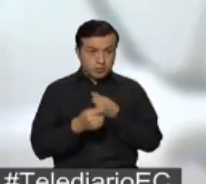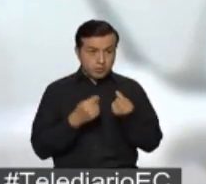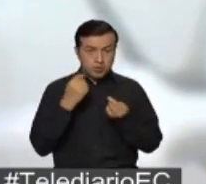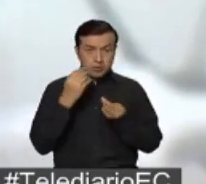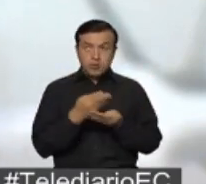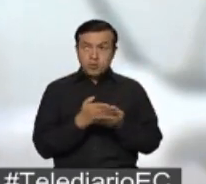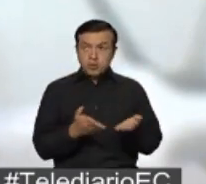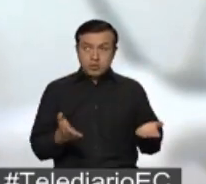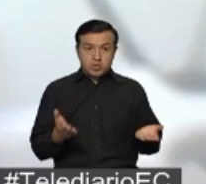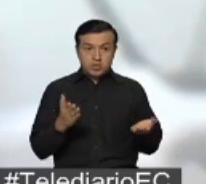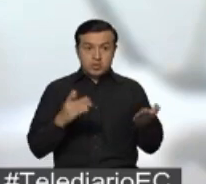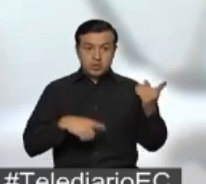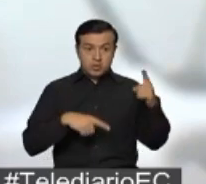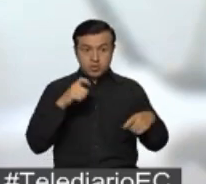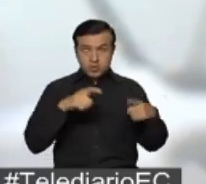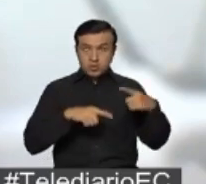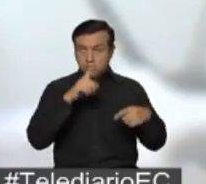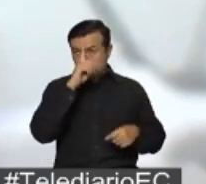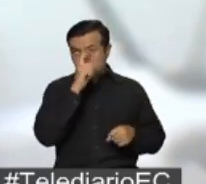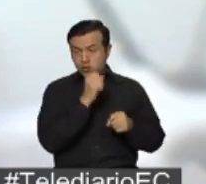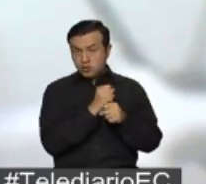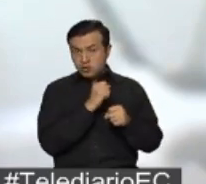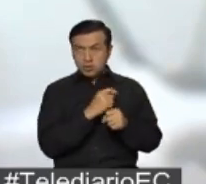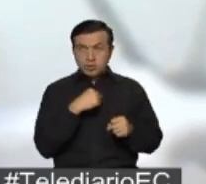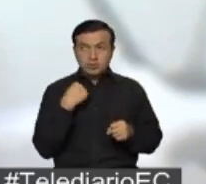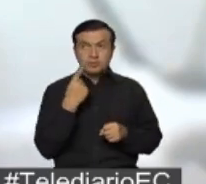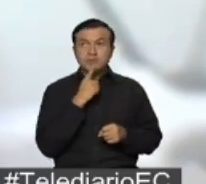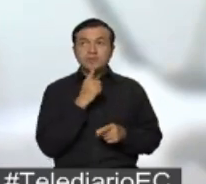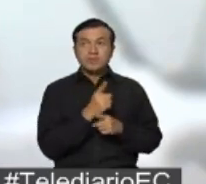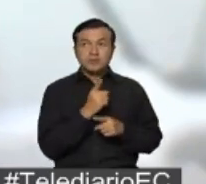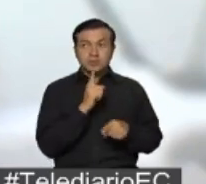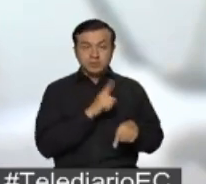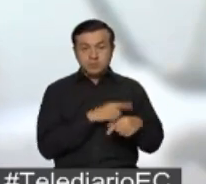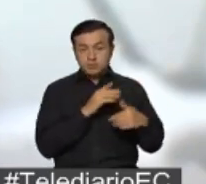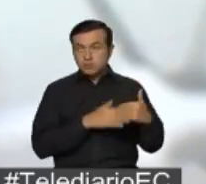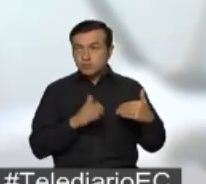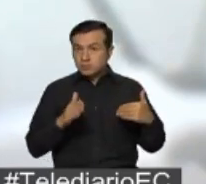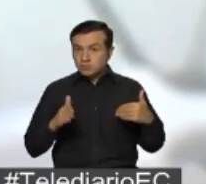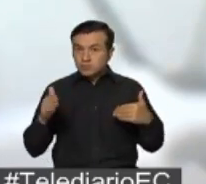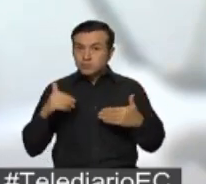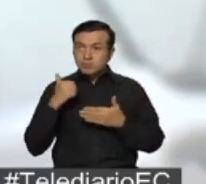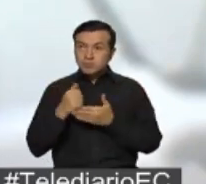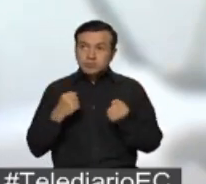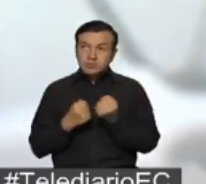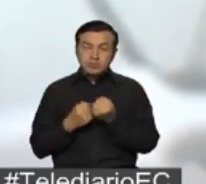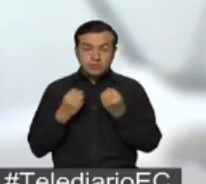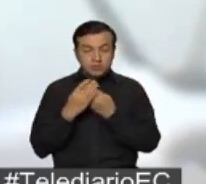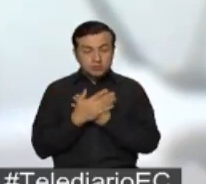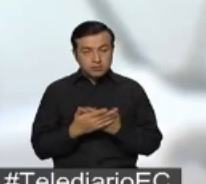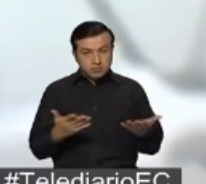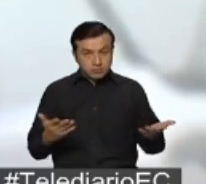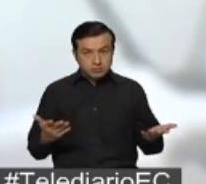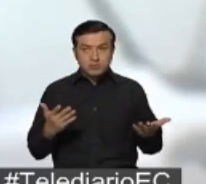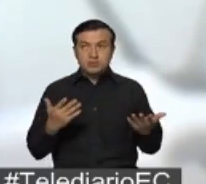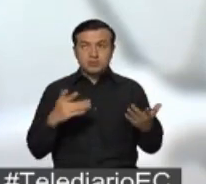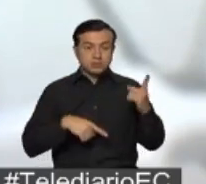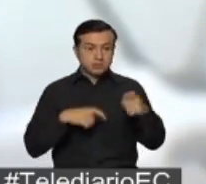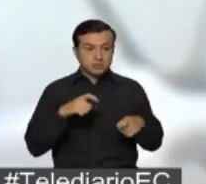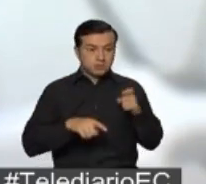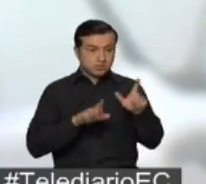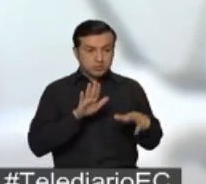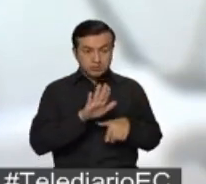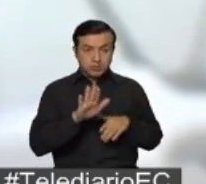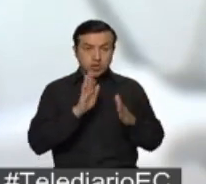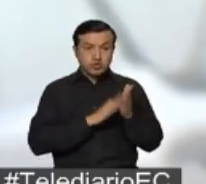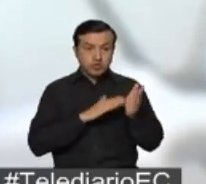estamos proveyendo a estas cooperativas que trabajan con nosotros pueda ser extendido a los beneficiarios de las cooperativas de los